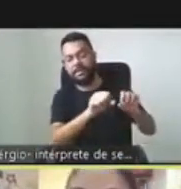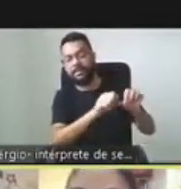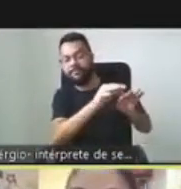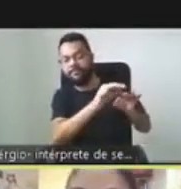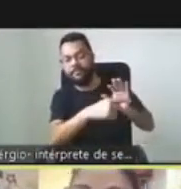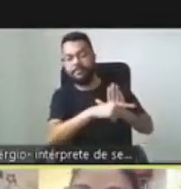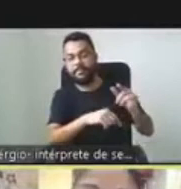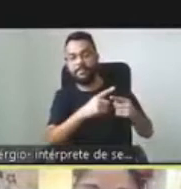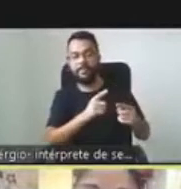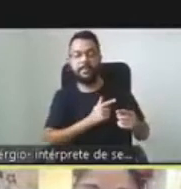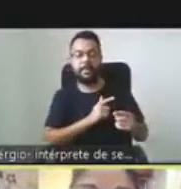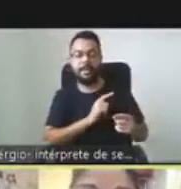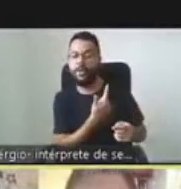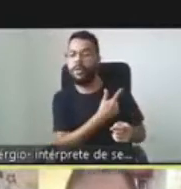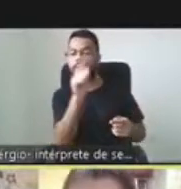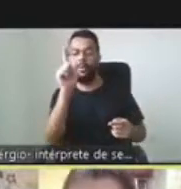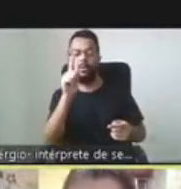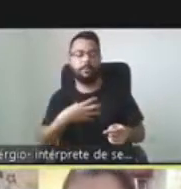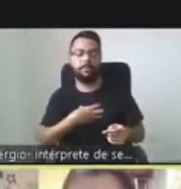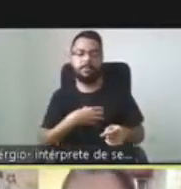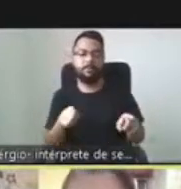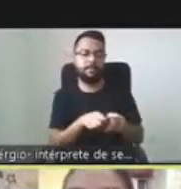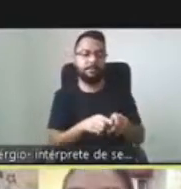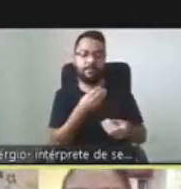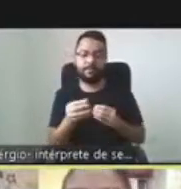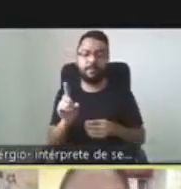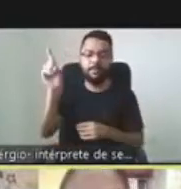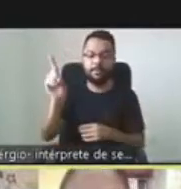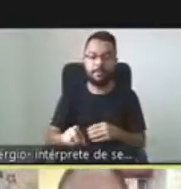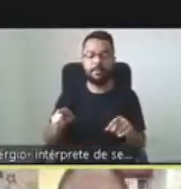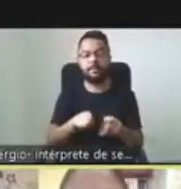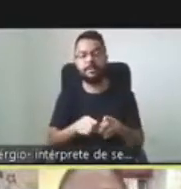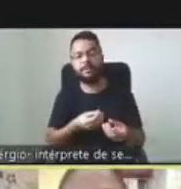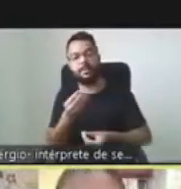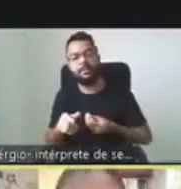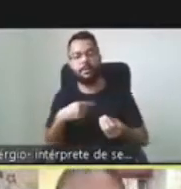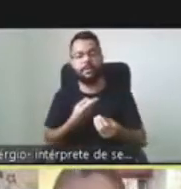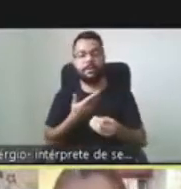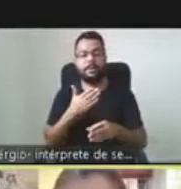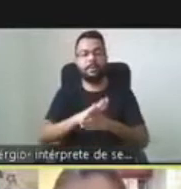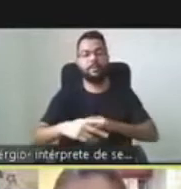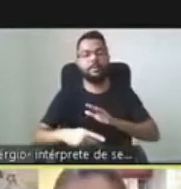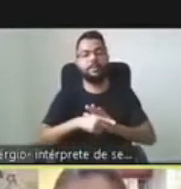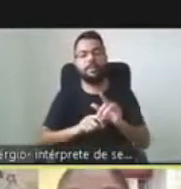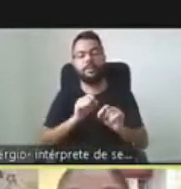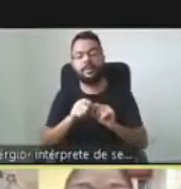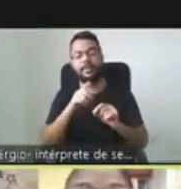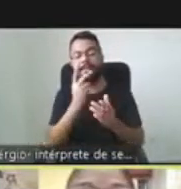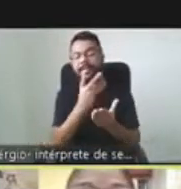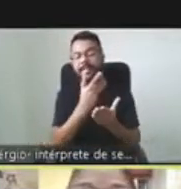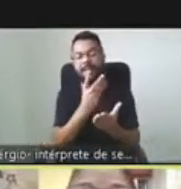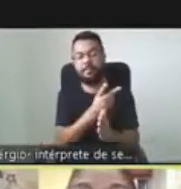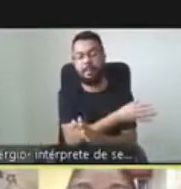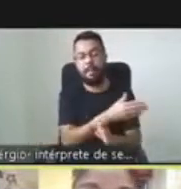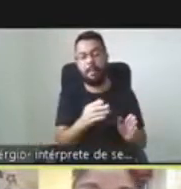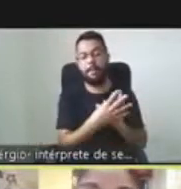darle otro sentido a la discapacidad y dejar de centrarnos en el modelo estrictamente médico que destacaba